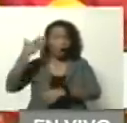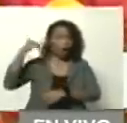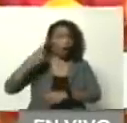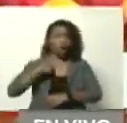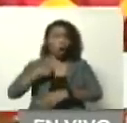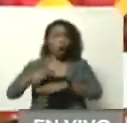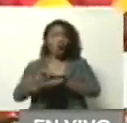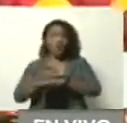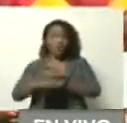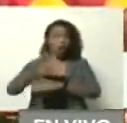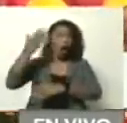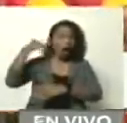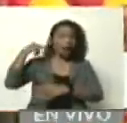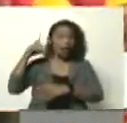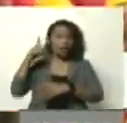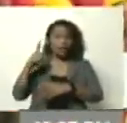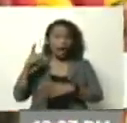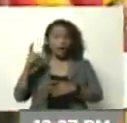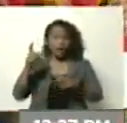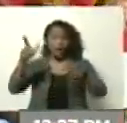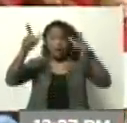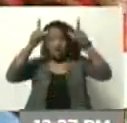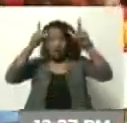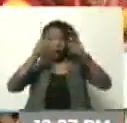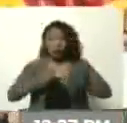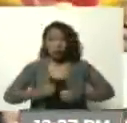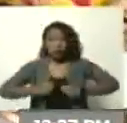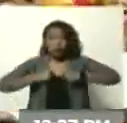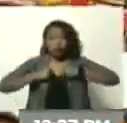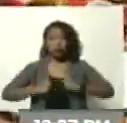gobierne con vacas gordas